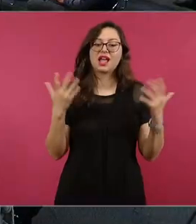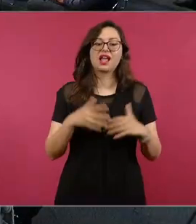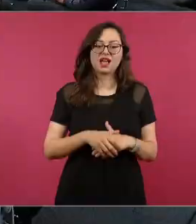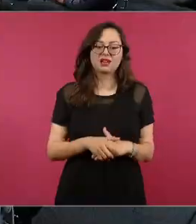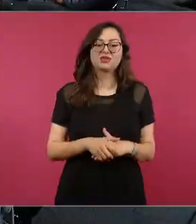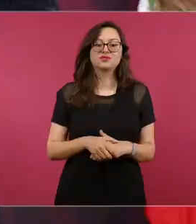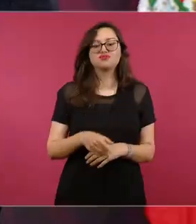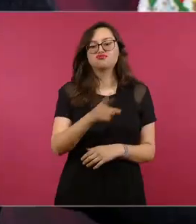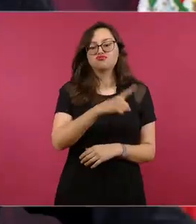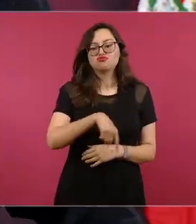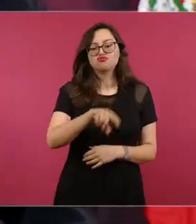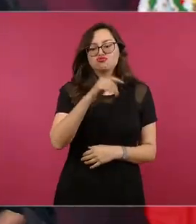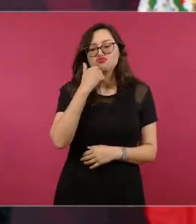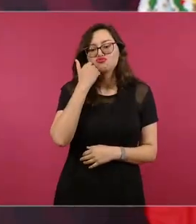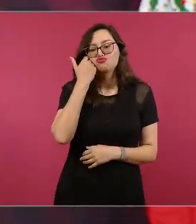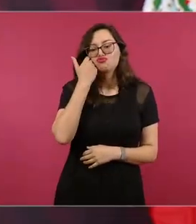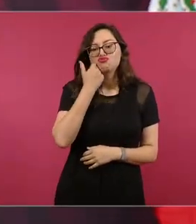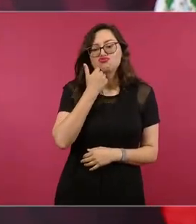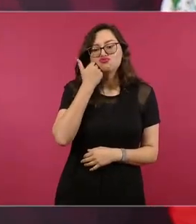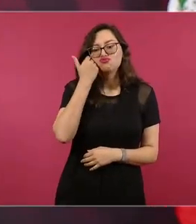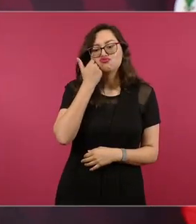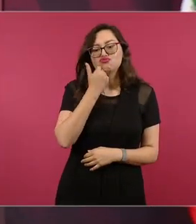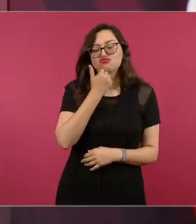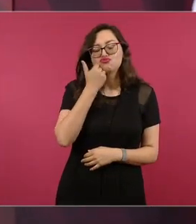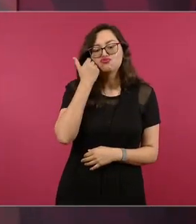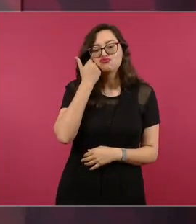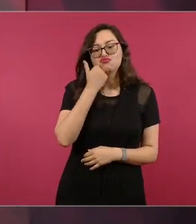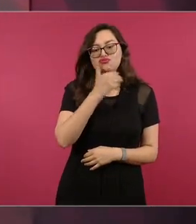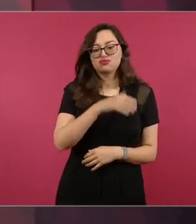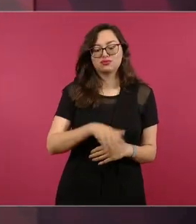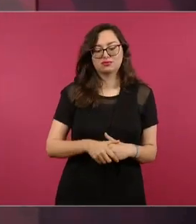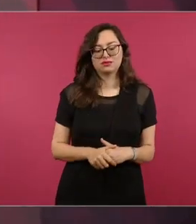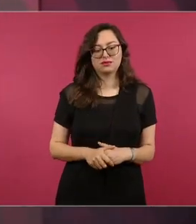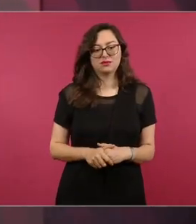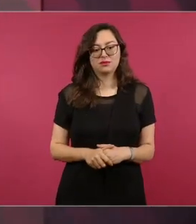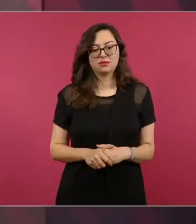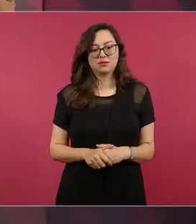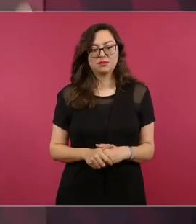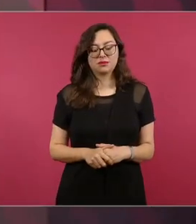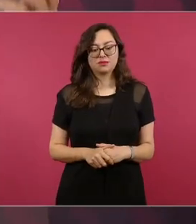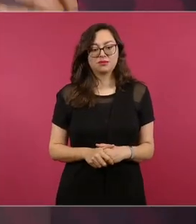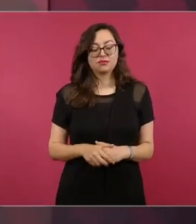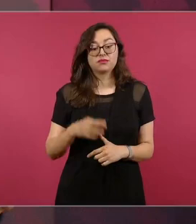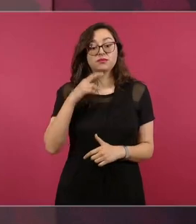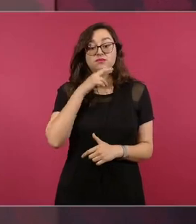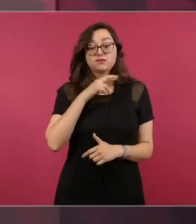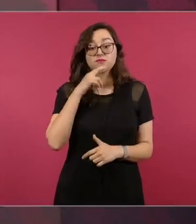afanositos este se apuraron